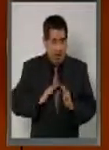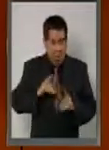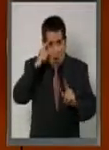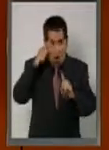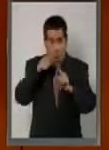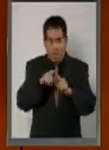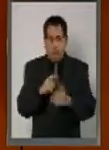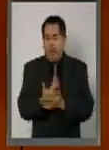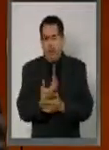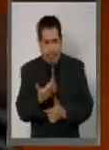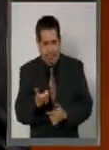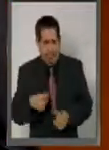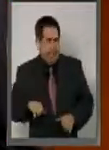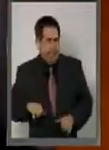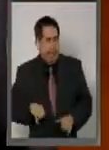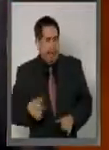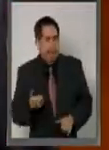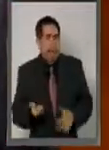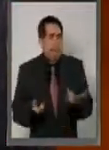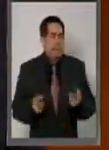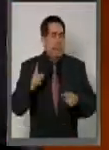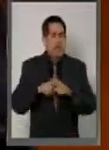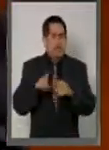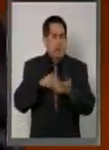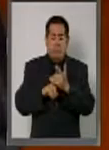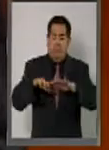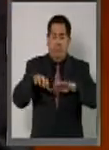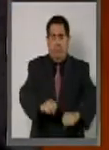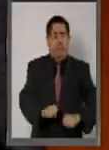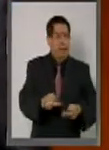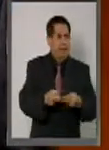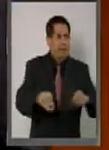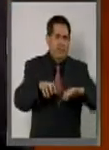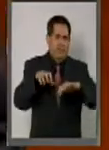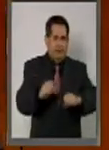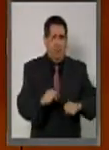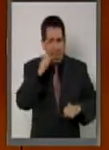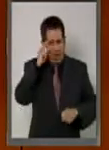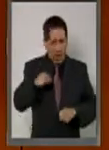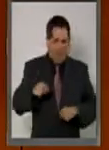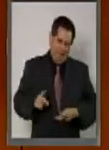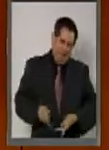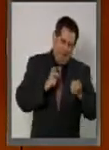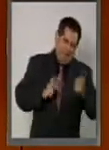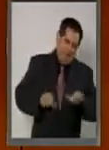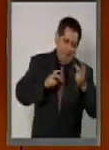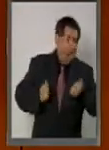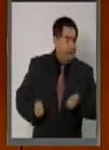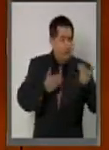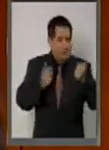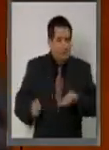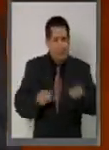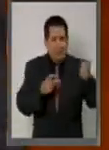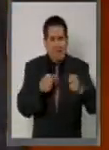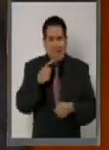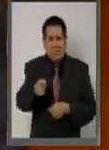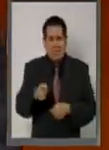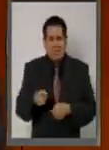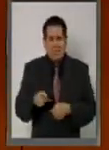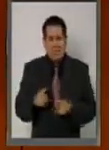objetivos económicos, ¿eh? Tiene objetivos de apoderarse del territorio nacional, de saquear este país, ¿verdad? Es el